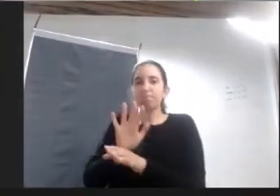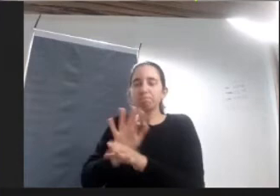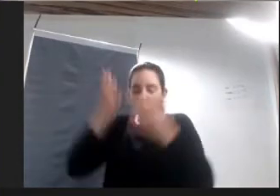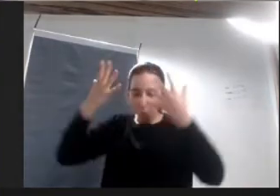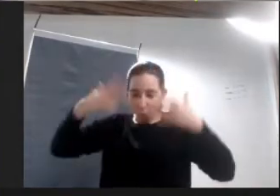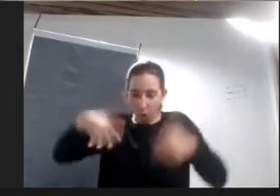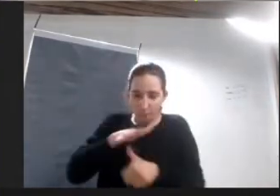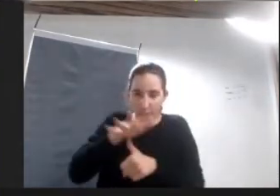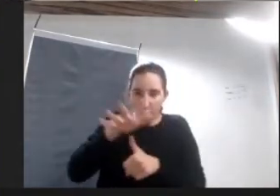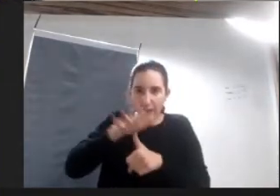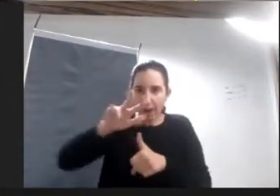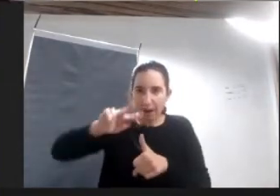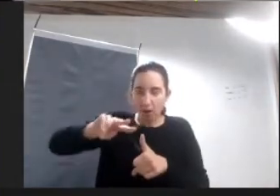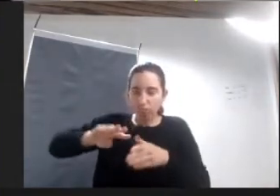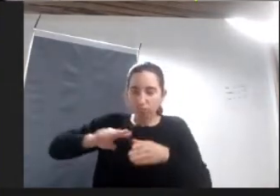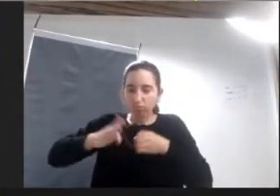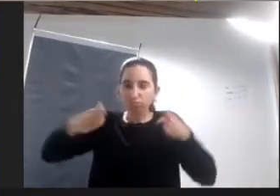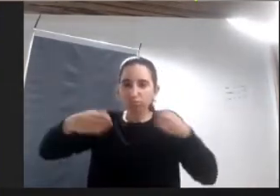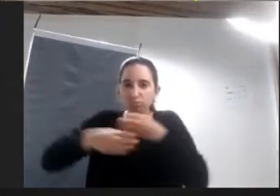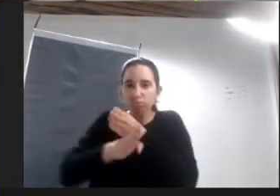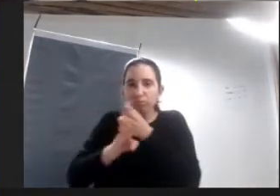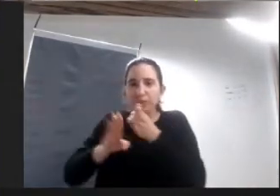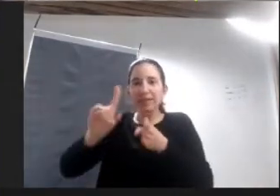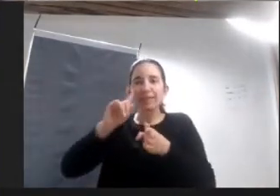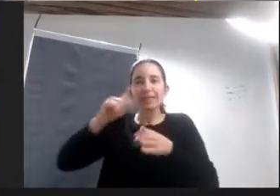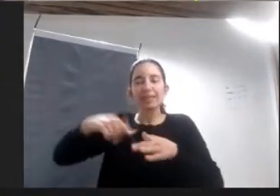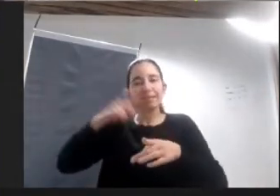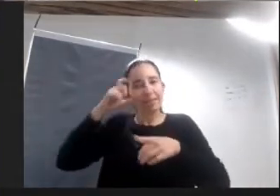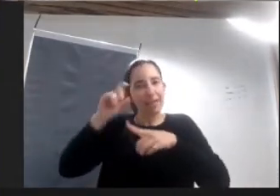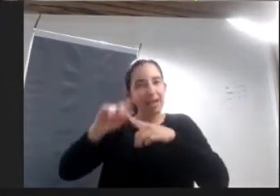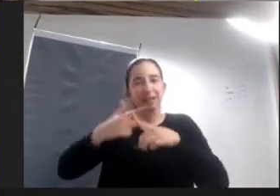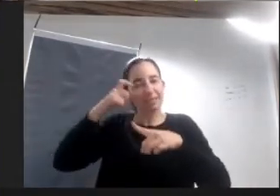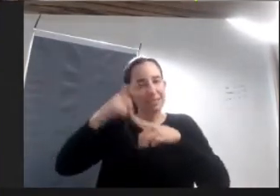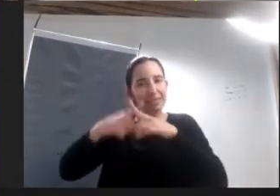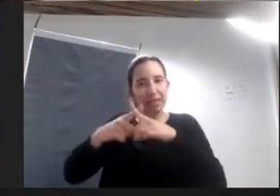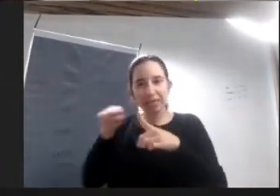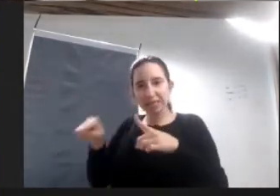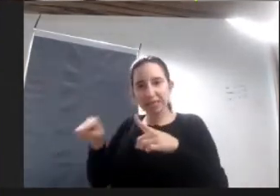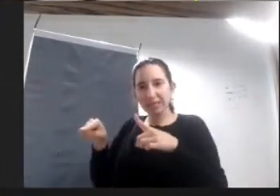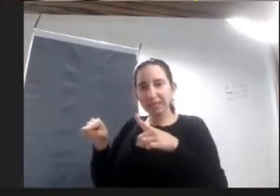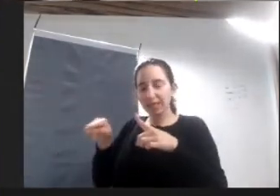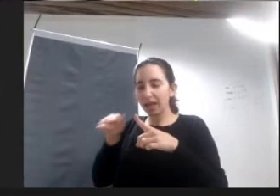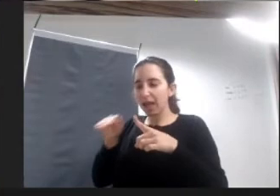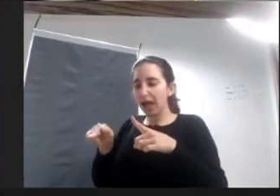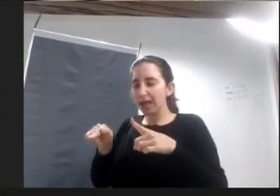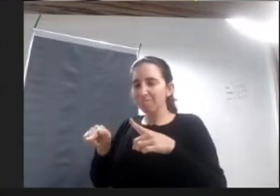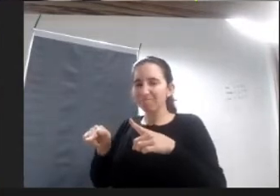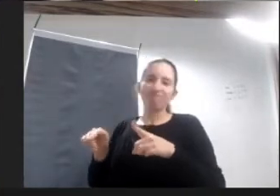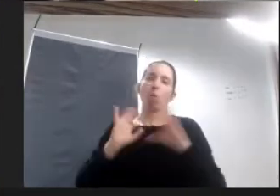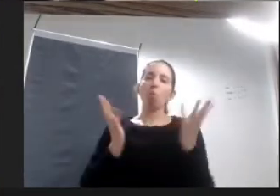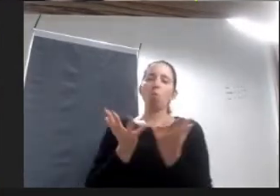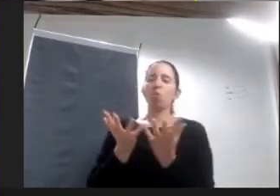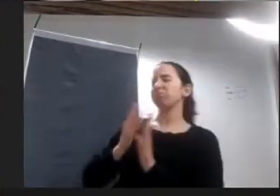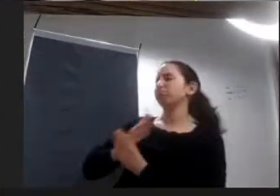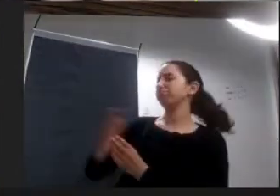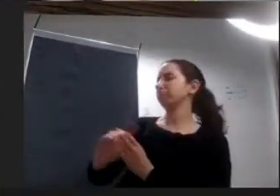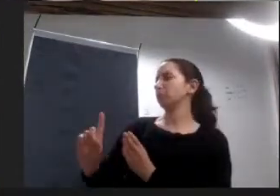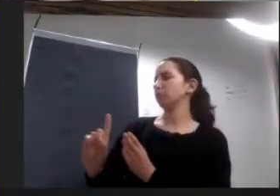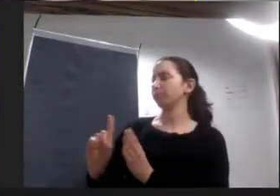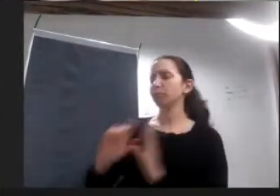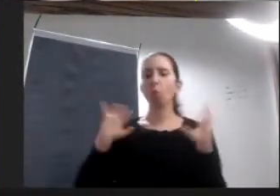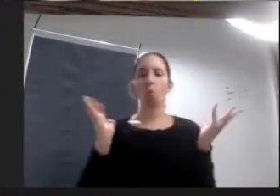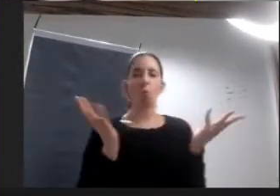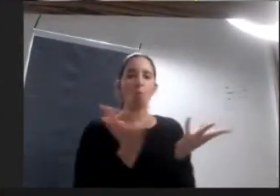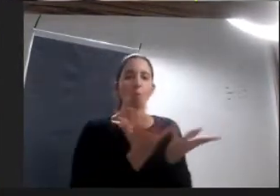cuerpos intactos, digamos, dentro de un mundo prioritariamente endosex. La segunda línea